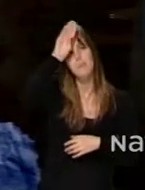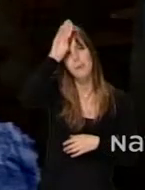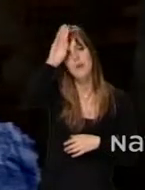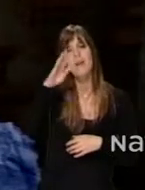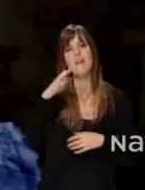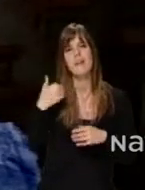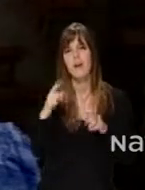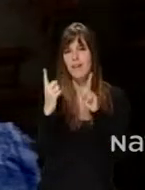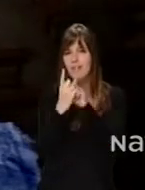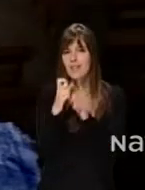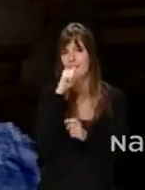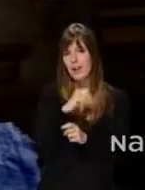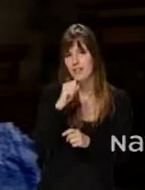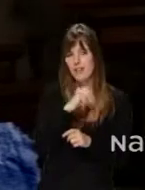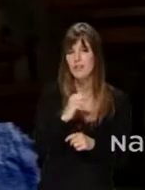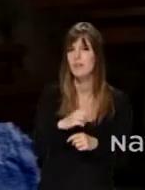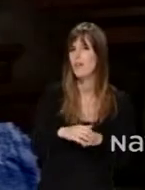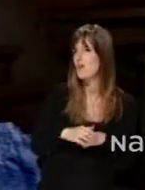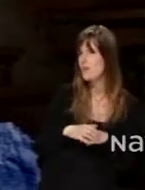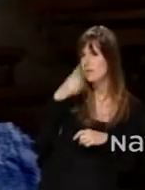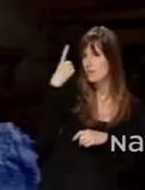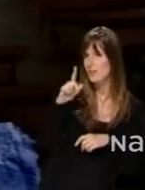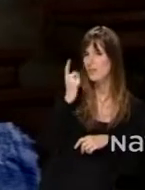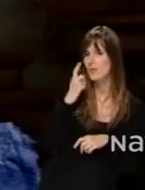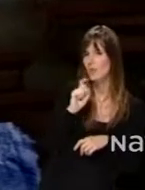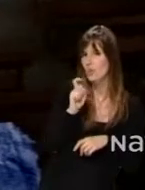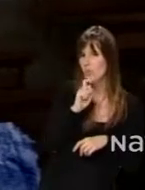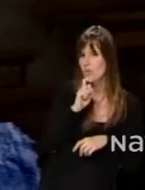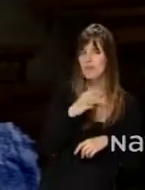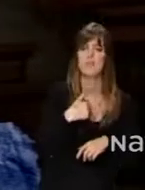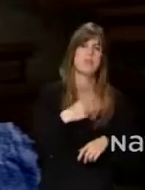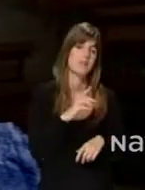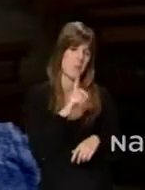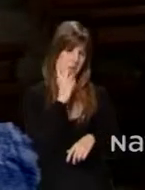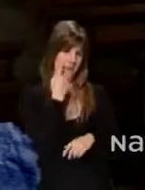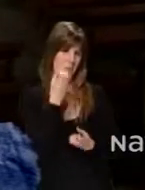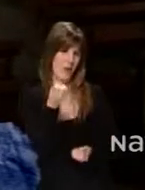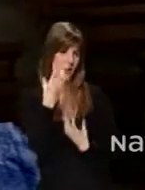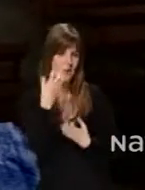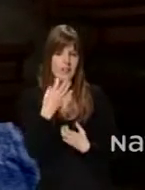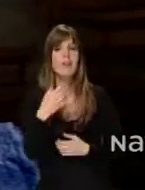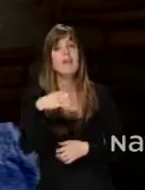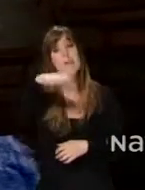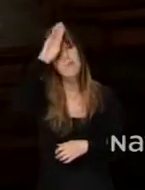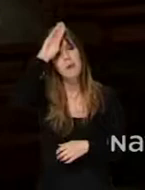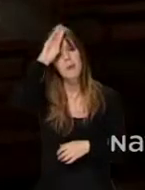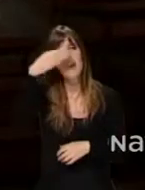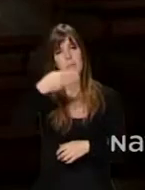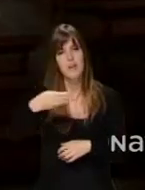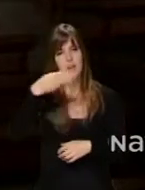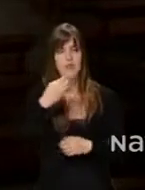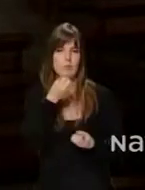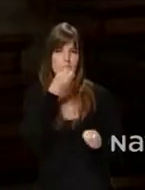¿Sí o no? ¿Cómo sabes tú eso? Ah, porque una se entera de todo. Te felicito por tu buena voz, sales también